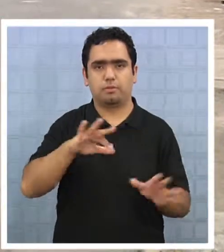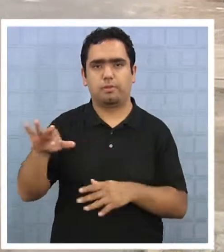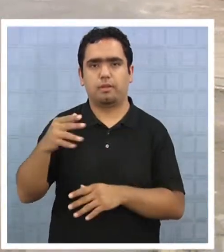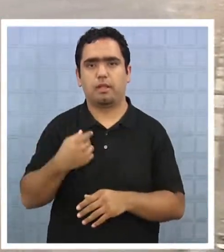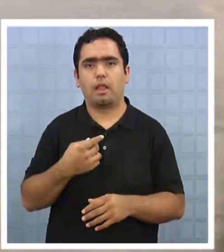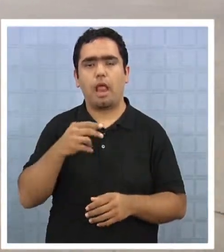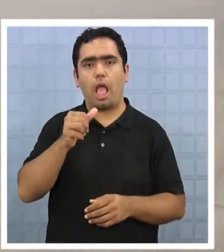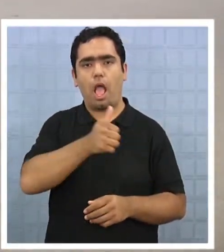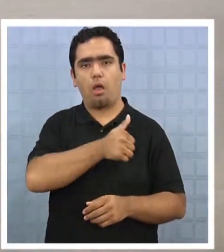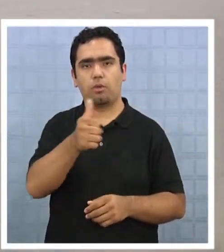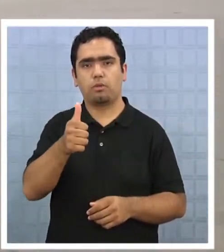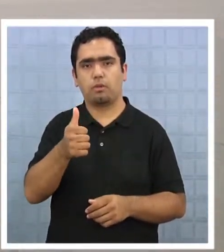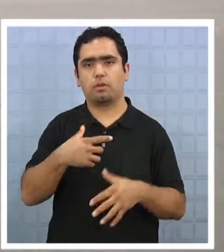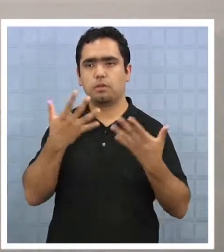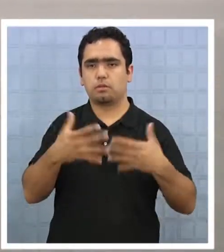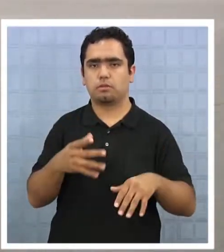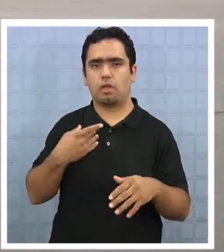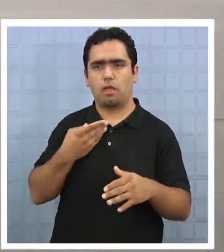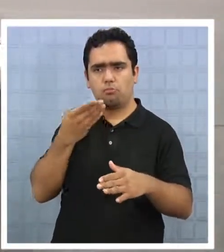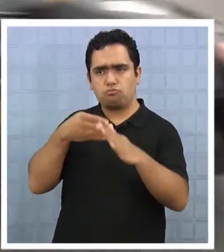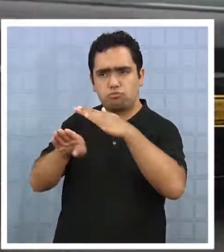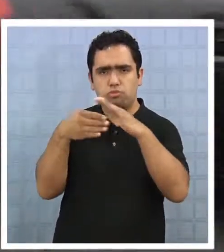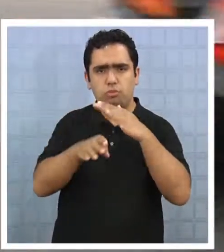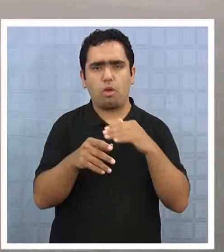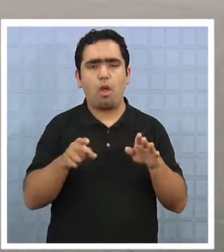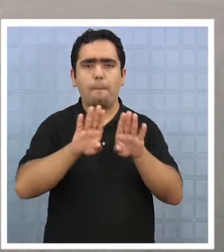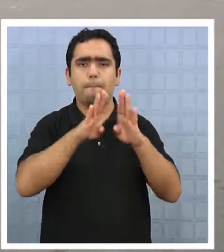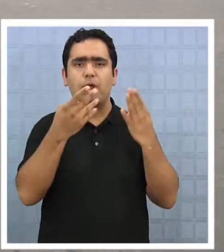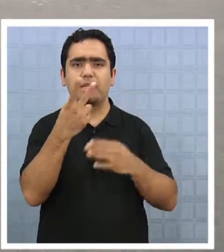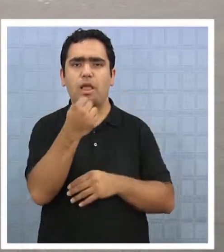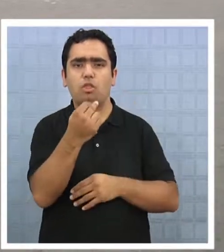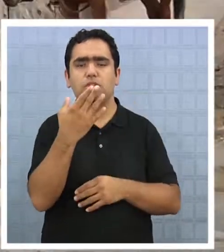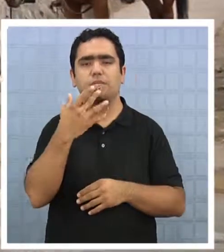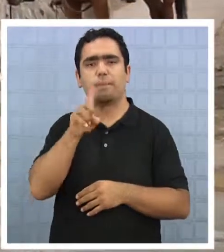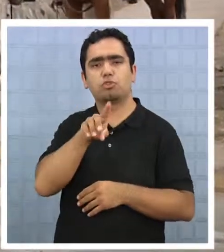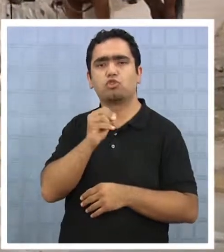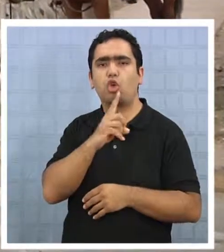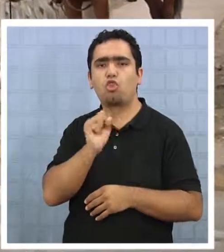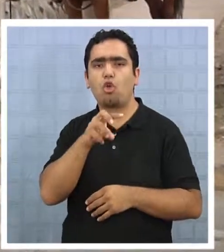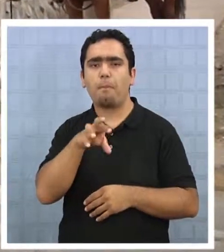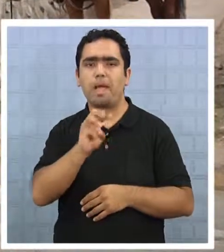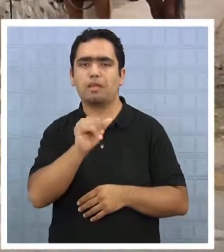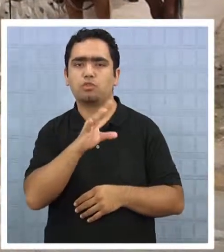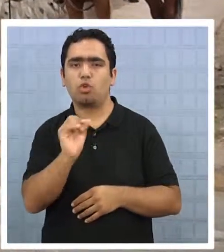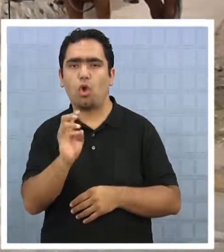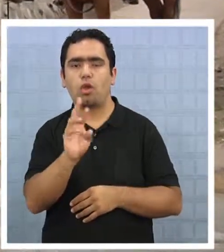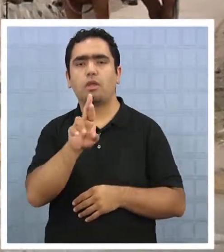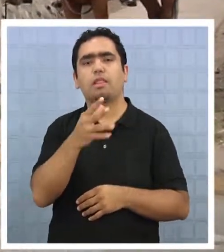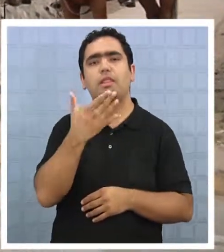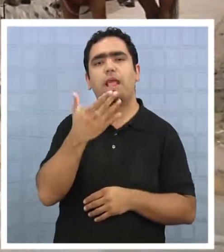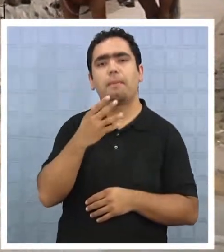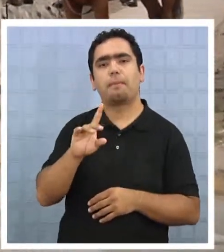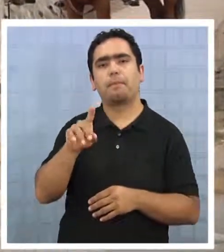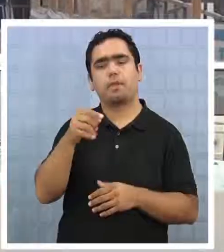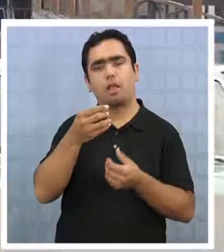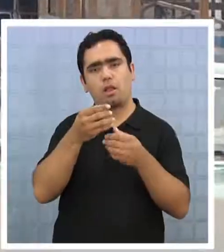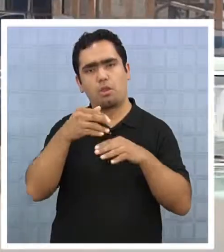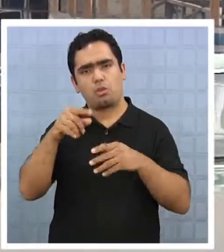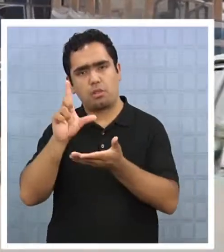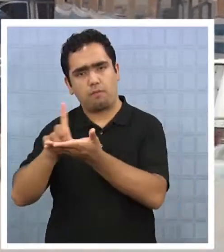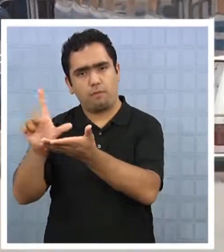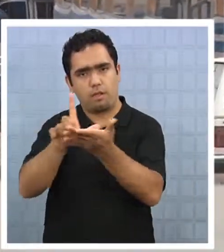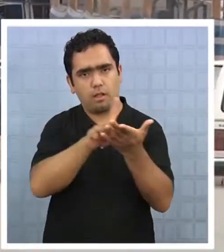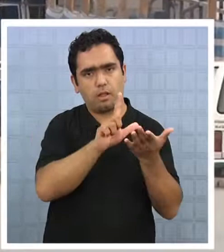juveniles. Las autoridades anunciaron las intervenciones en los sectores Puerta 12, Sotomayor, Circunvalación